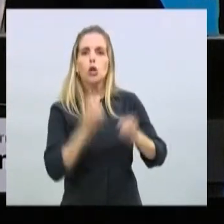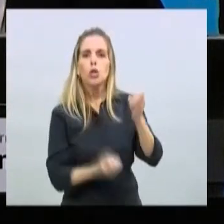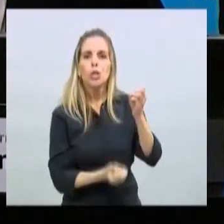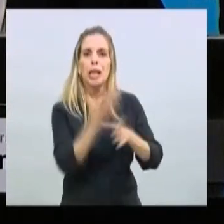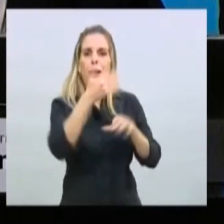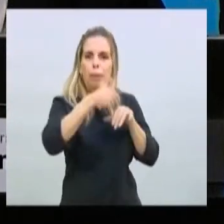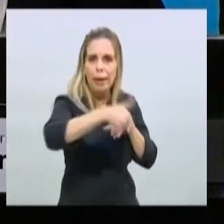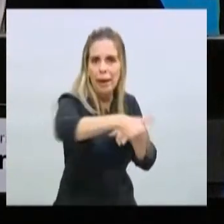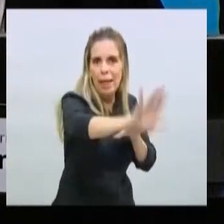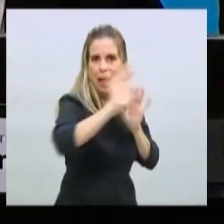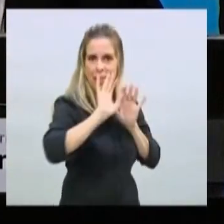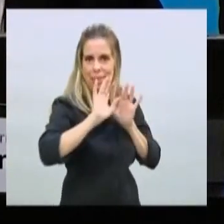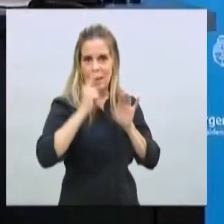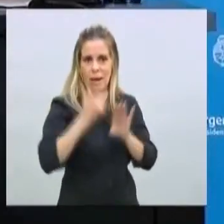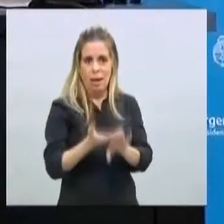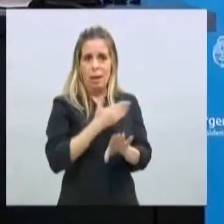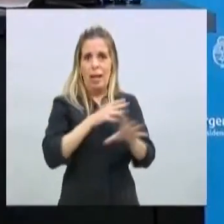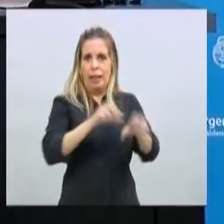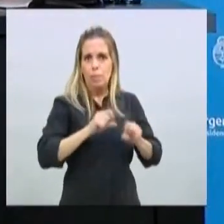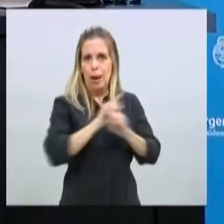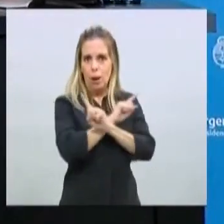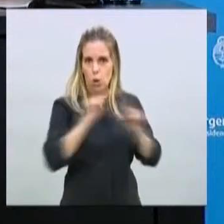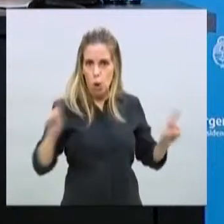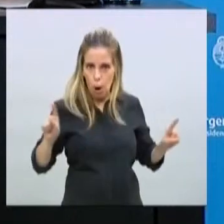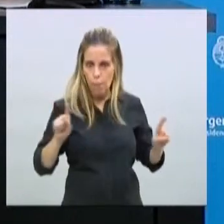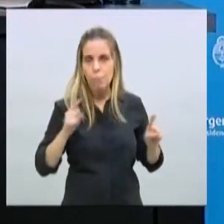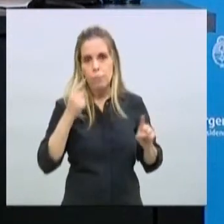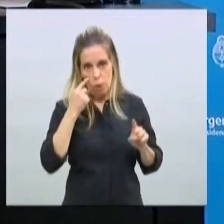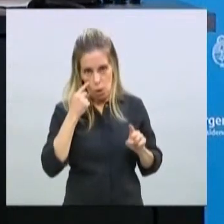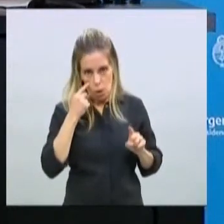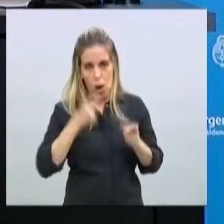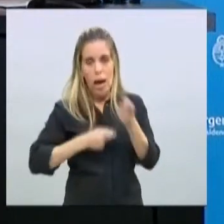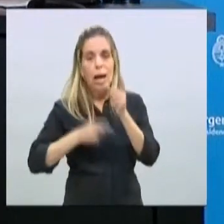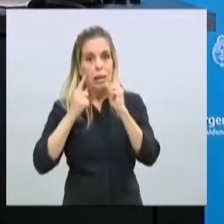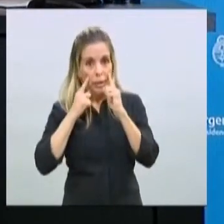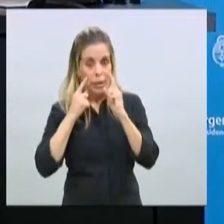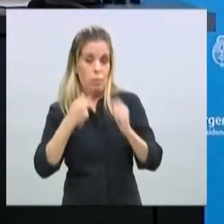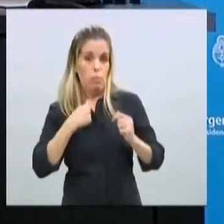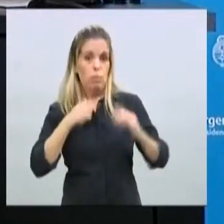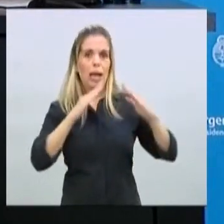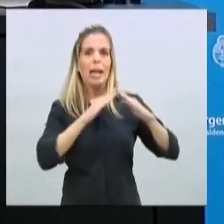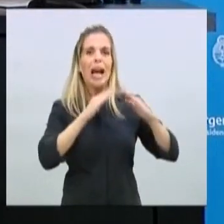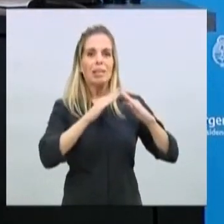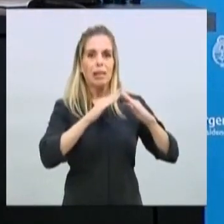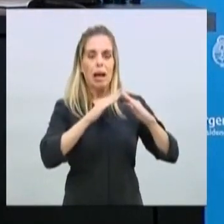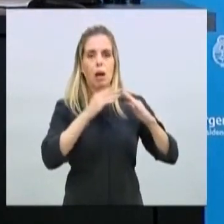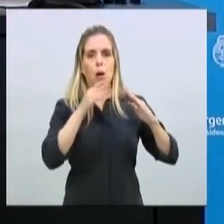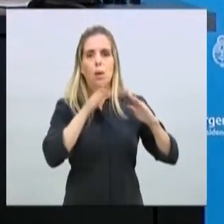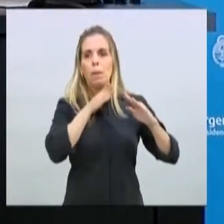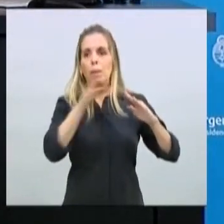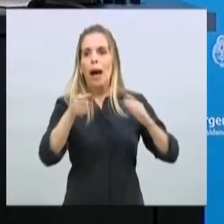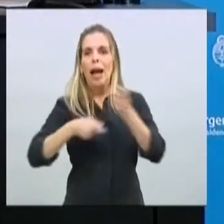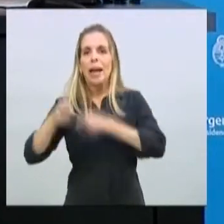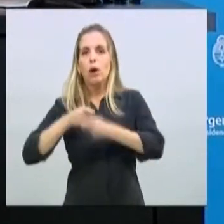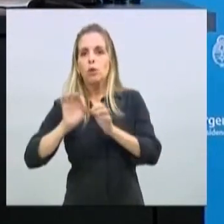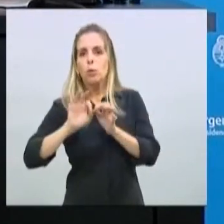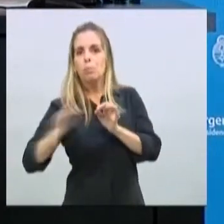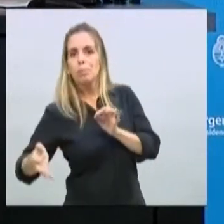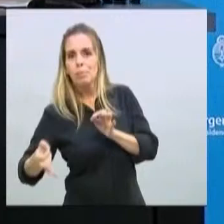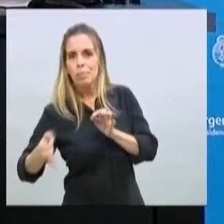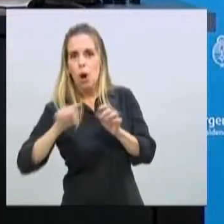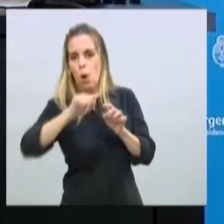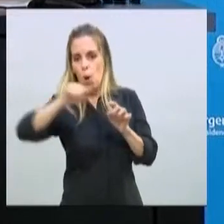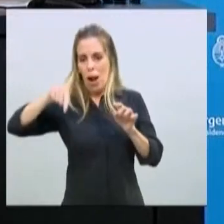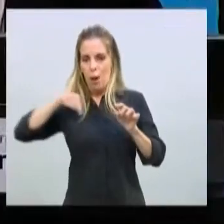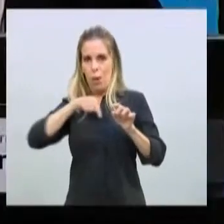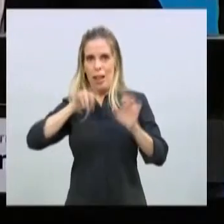pico del transporte público. Y siempre estamos hablando de comercio de proximidad. El comercio de proximidad es el que uno llega caminando a la vuelta de su casa. Nadie